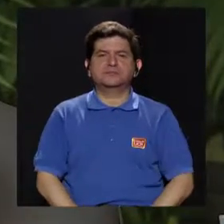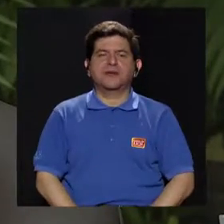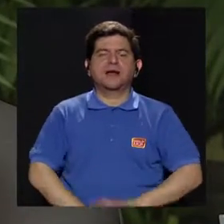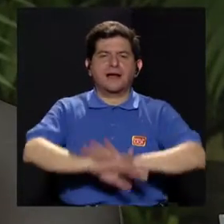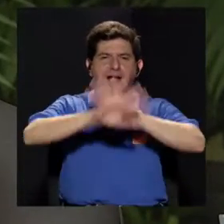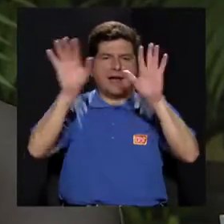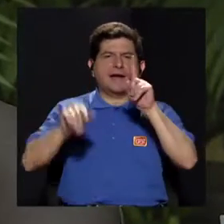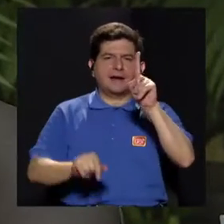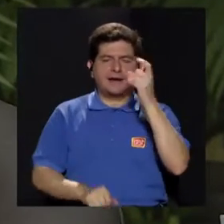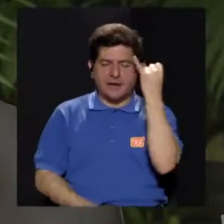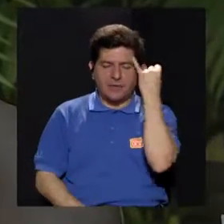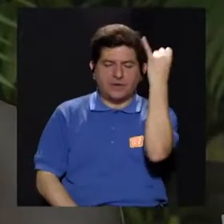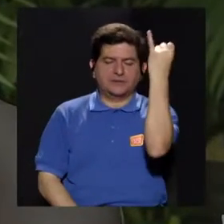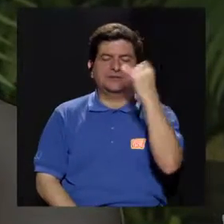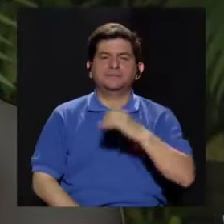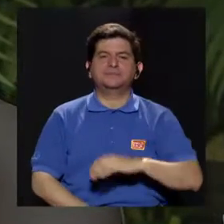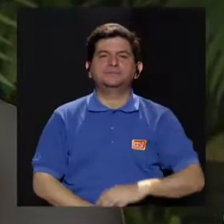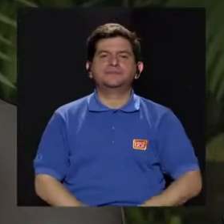quiero aclarar un concepto.